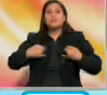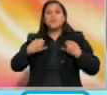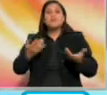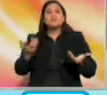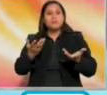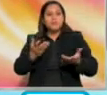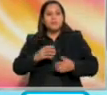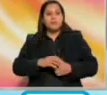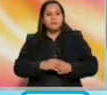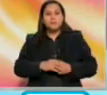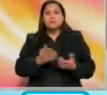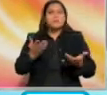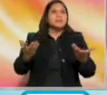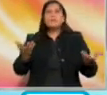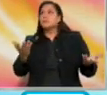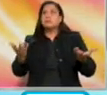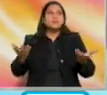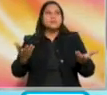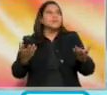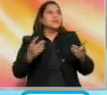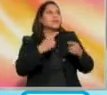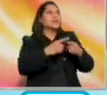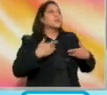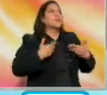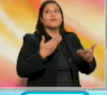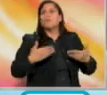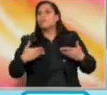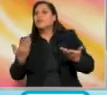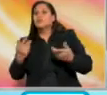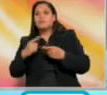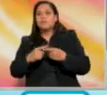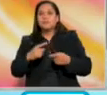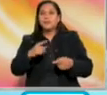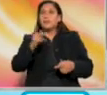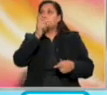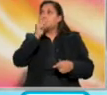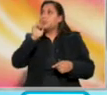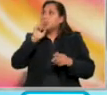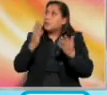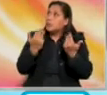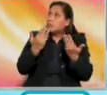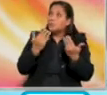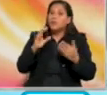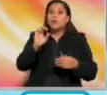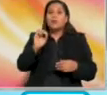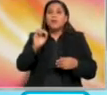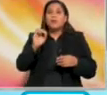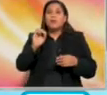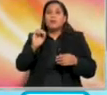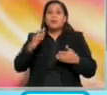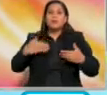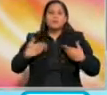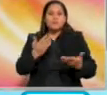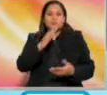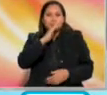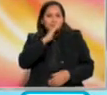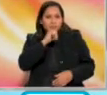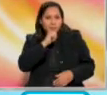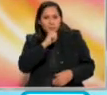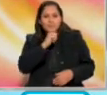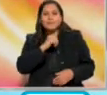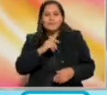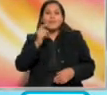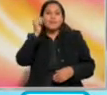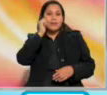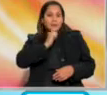¿con quién? recurre? ¿Con Claro. quién? ¿A dónde corre? ¿no? Excelente Sí. pregunta. ¿No? ¿Con quién? Porque a veces papá y mamá o no están o no están abiertos para poder hablar de estos.